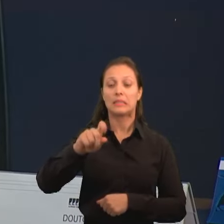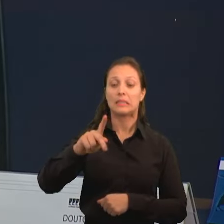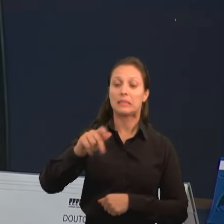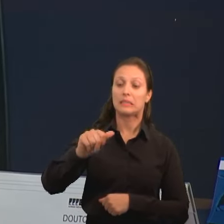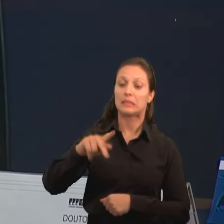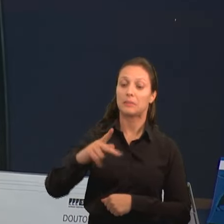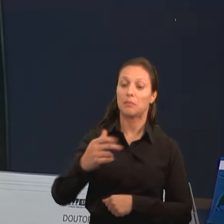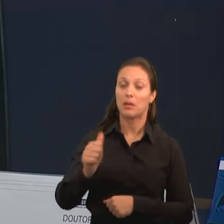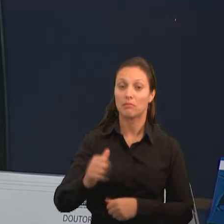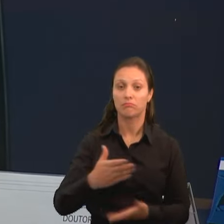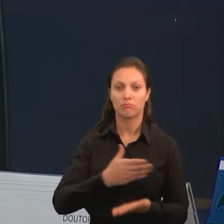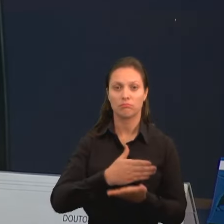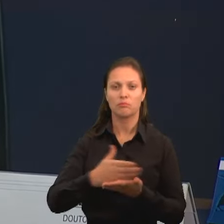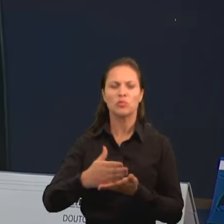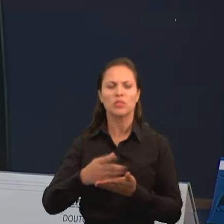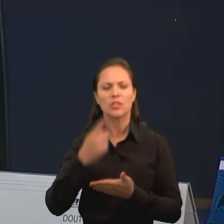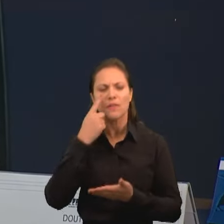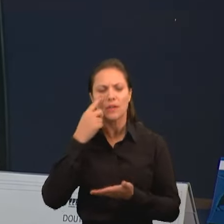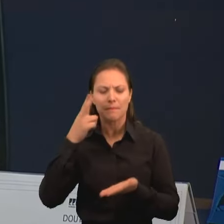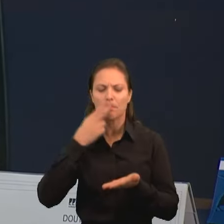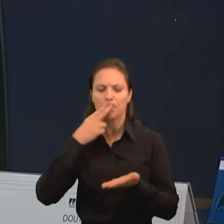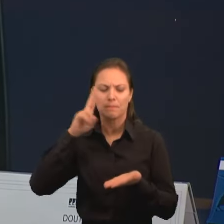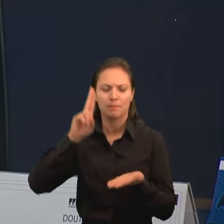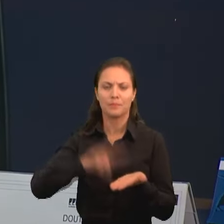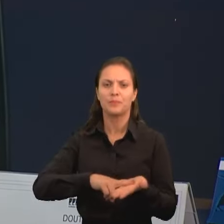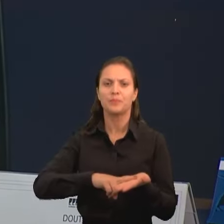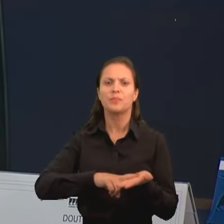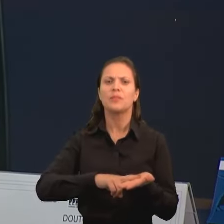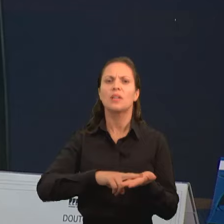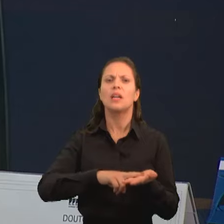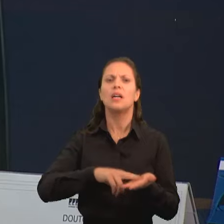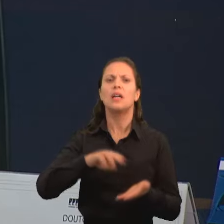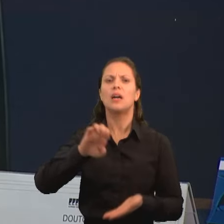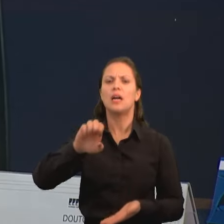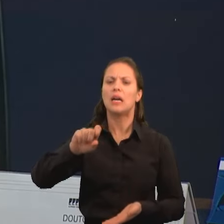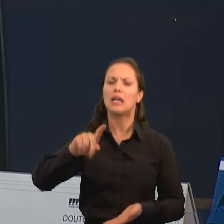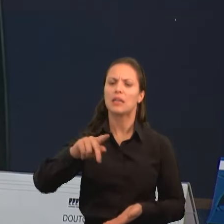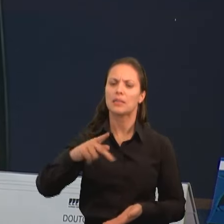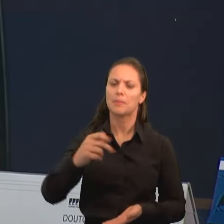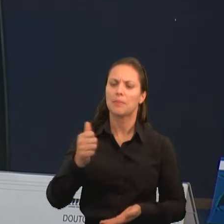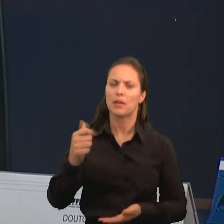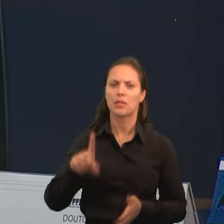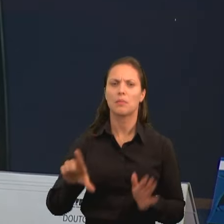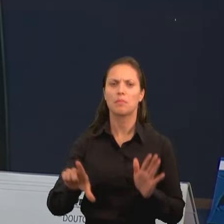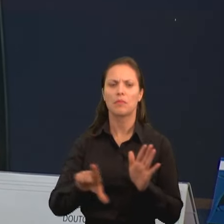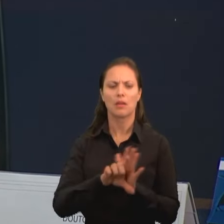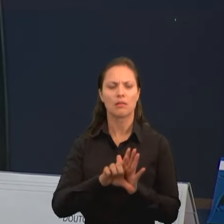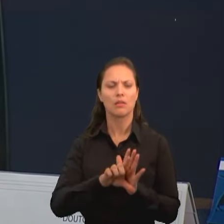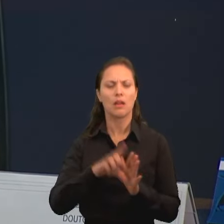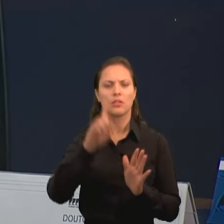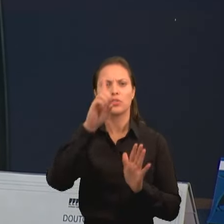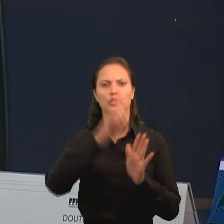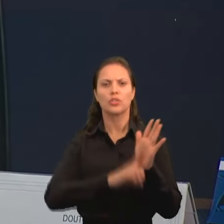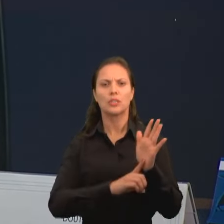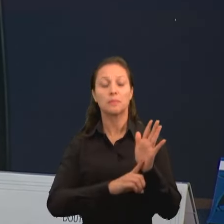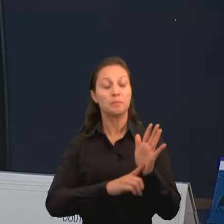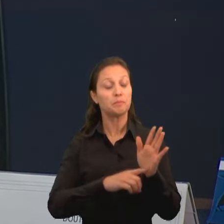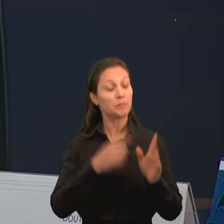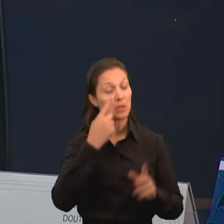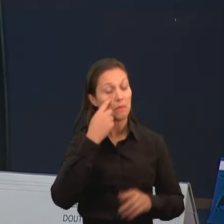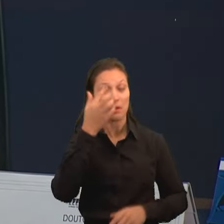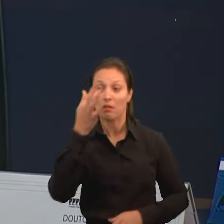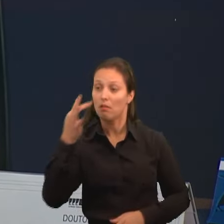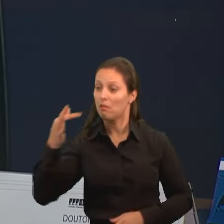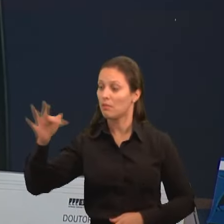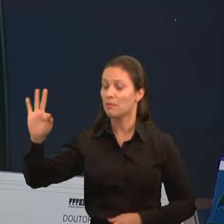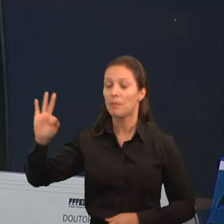seguido por España, que produjo una carta española sobre neuroderechos también en 2021.